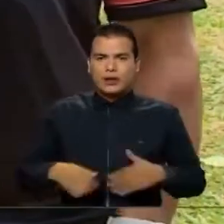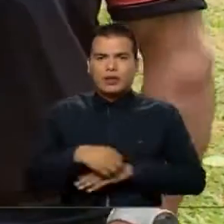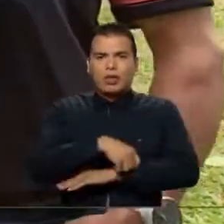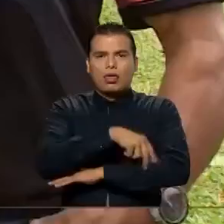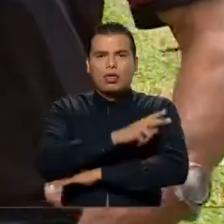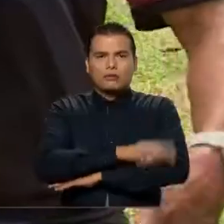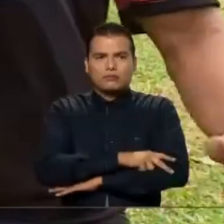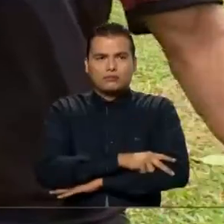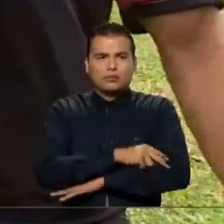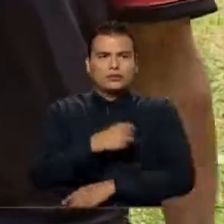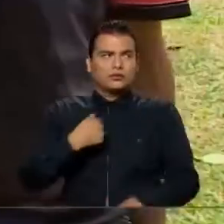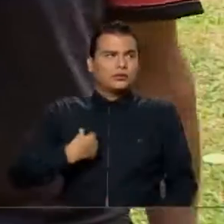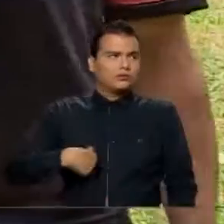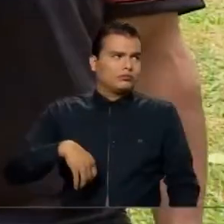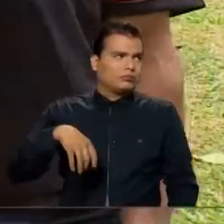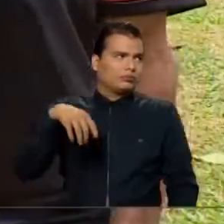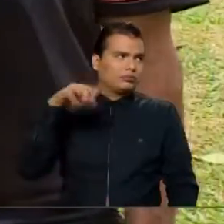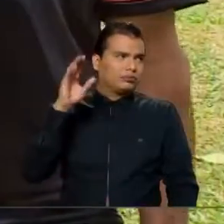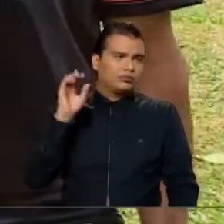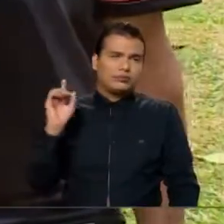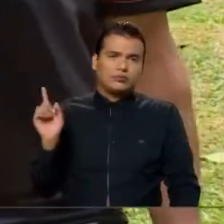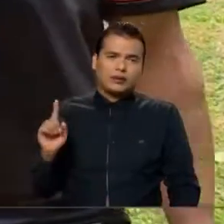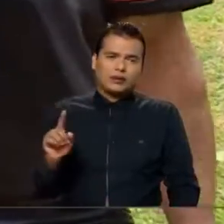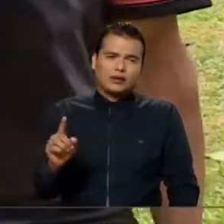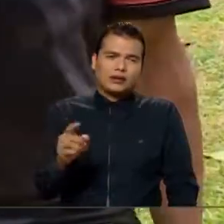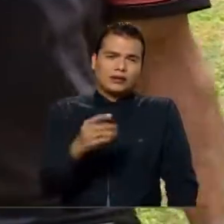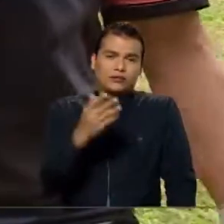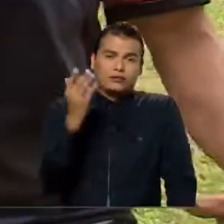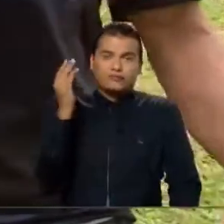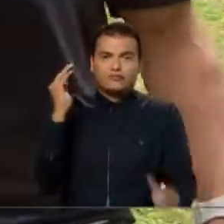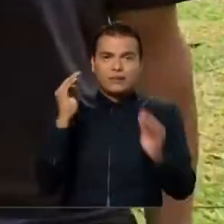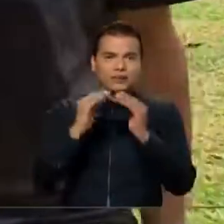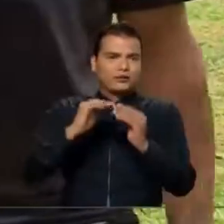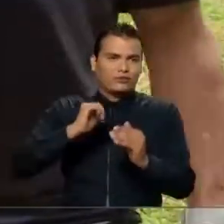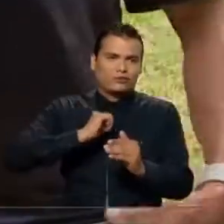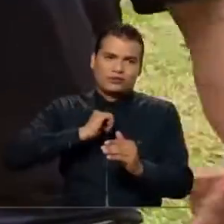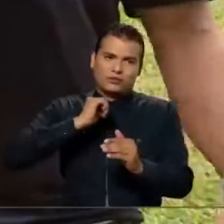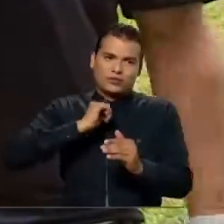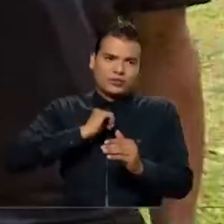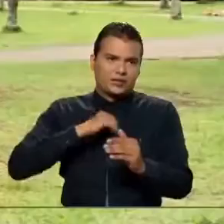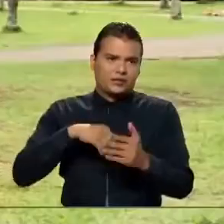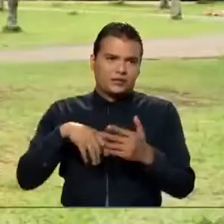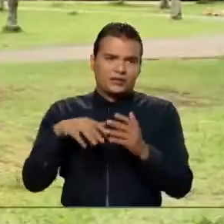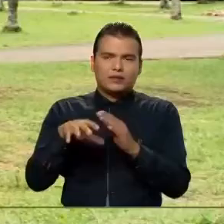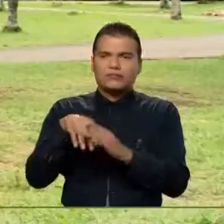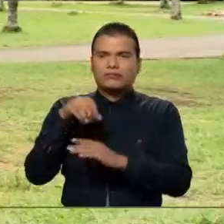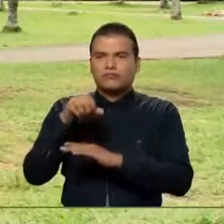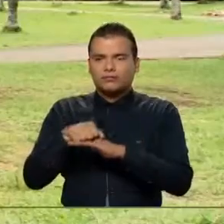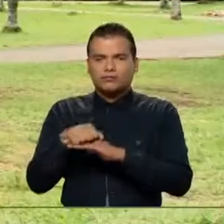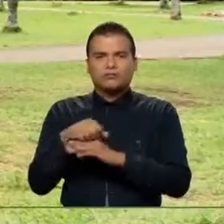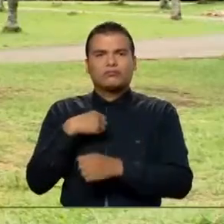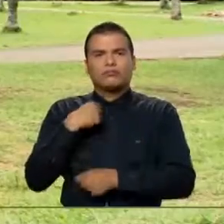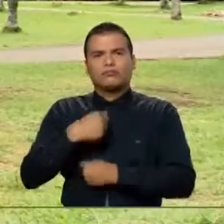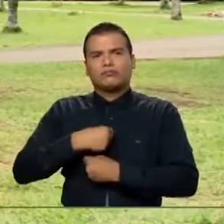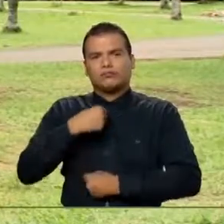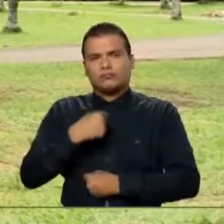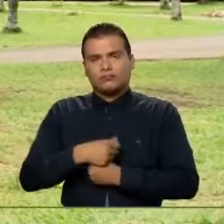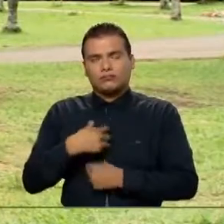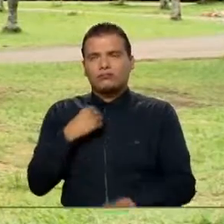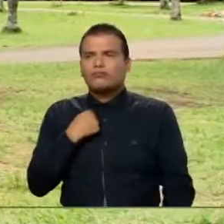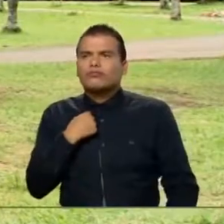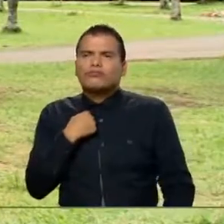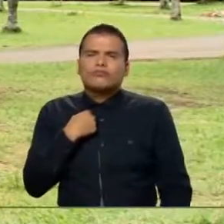participado de la acera pues cantidad de tiempo, dormía en la calle, vivía en la calle, reciclaba, anduve con un